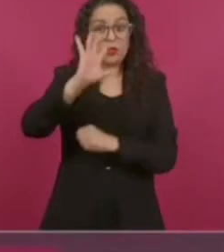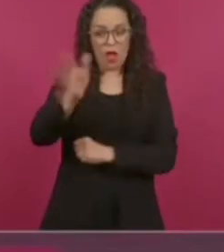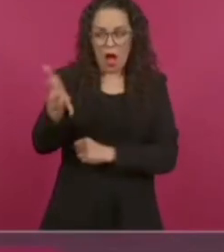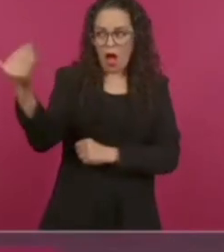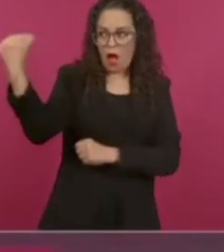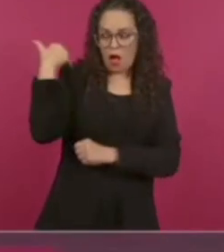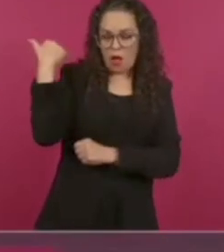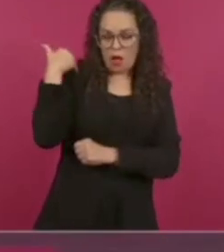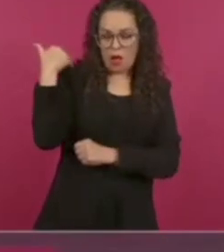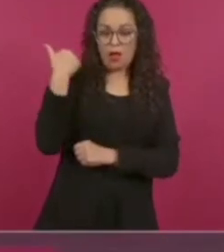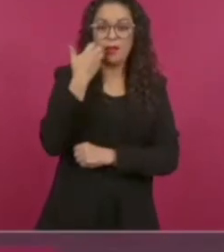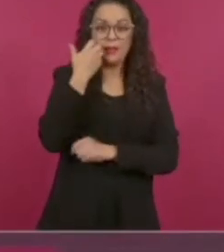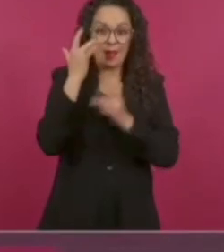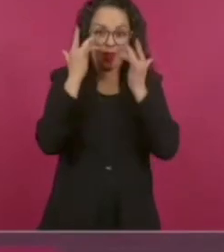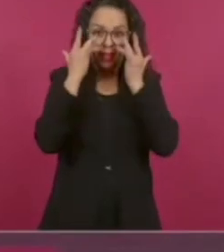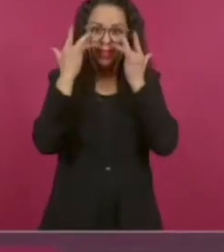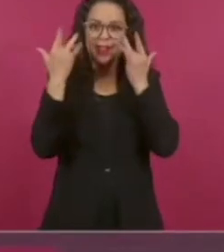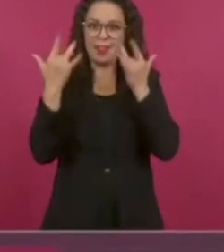¿Quiénes, presidente?